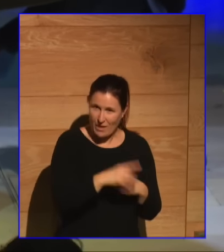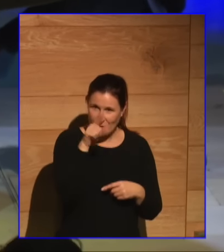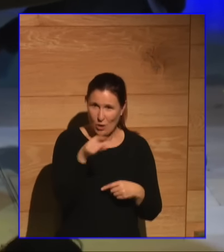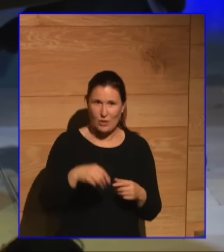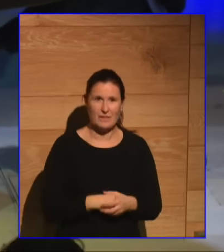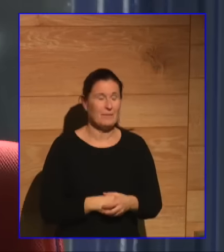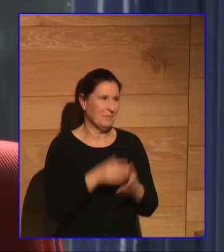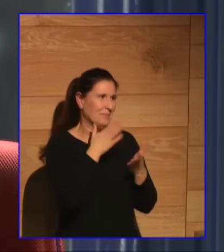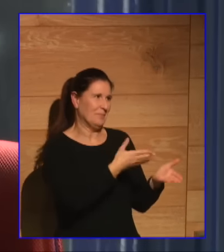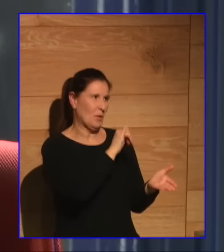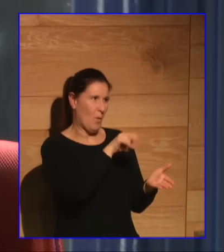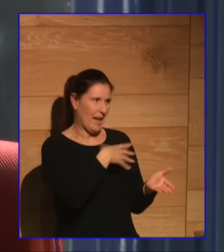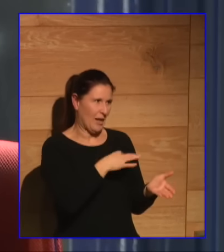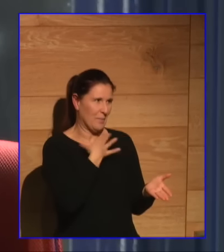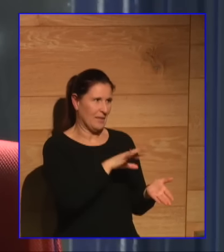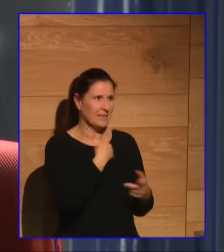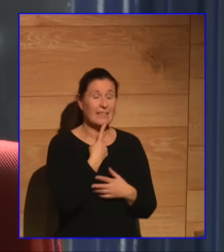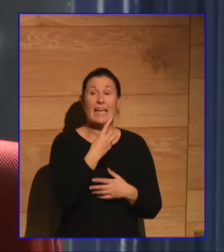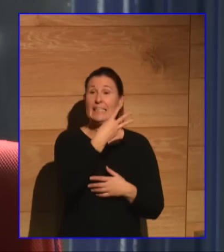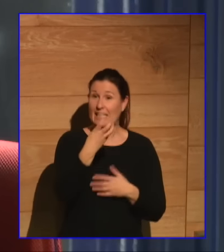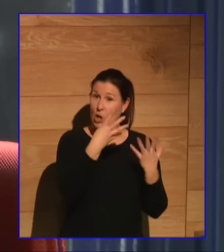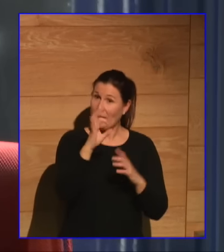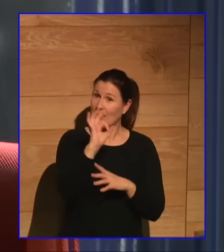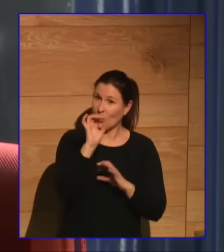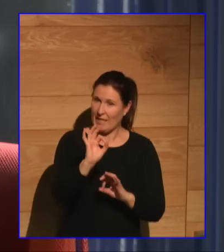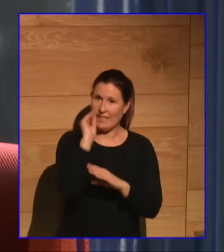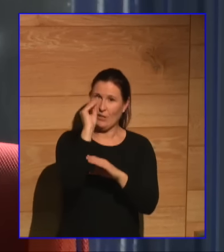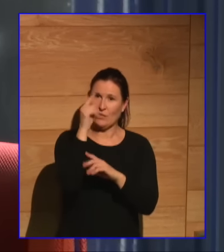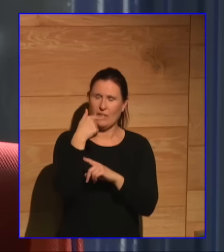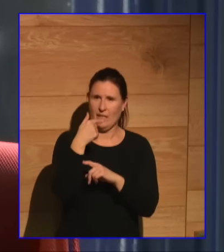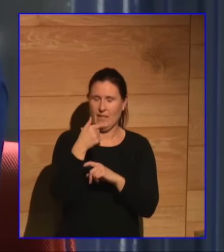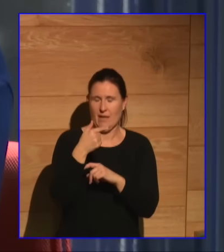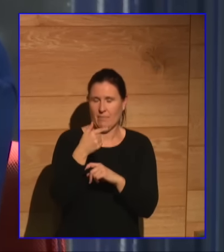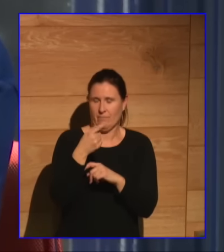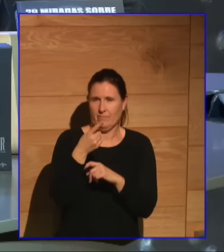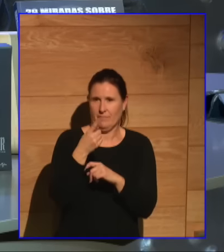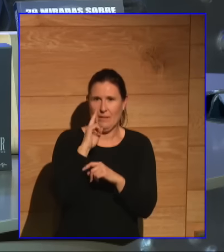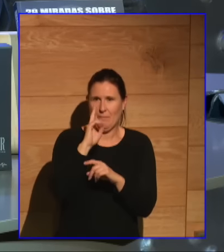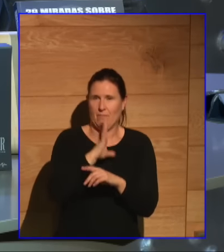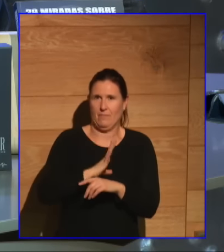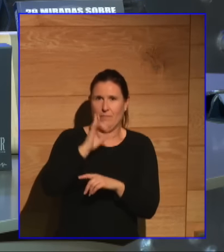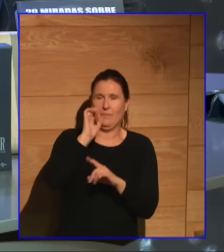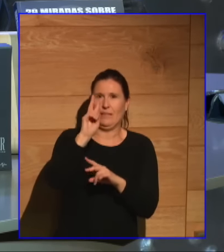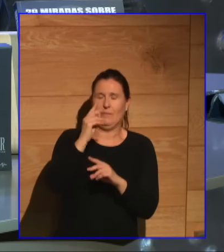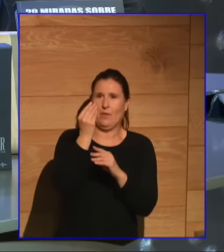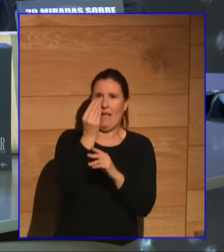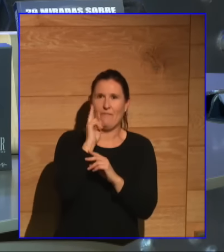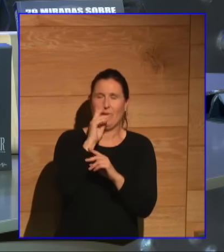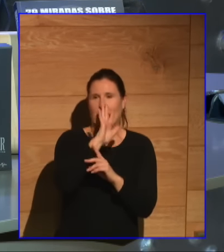Sí, adelante, Juan. Y 390 segundos de dinosaurios que eran imposibles. También lo hacen adultos que parece que trabajan en agencias de